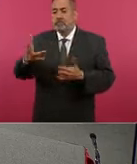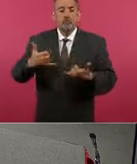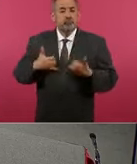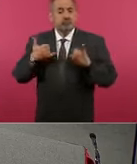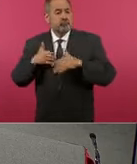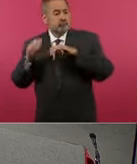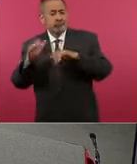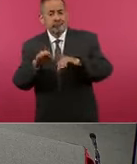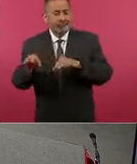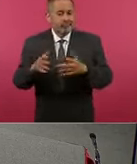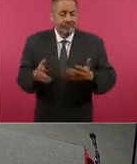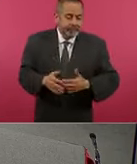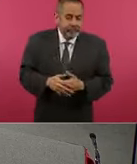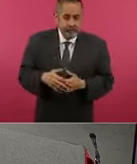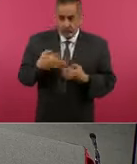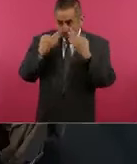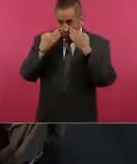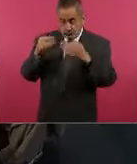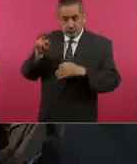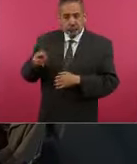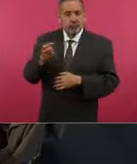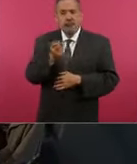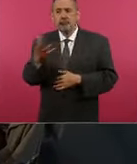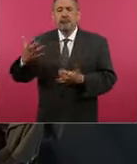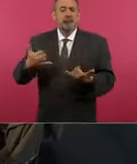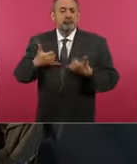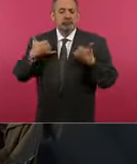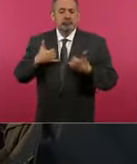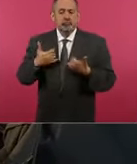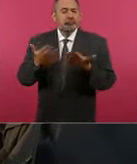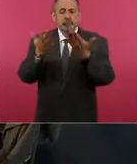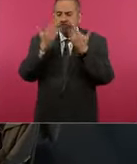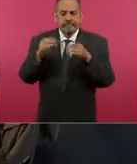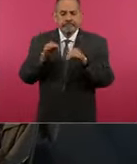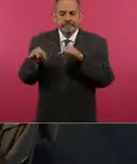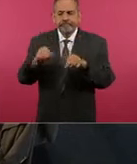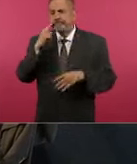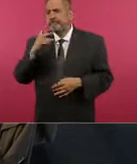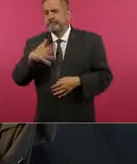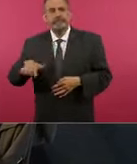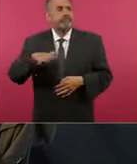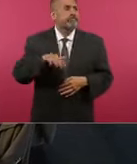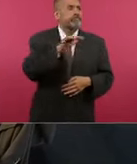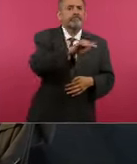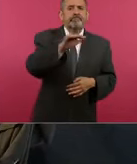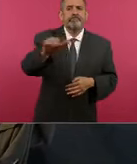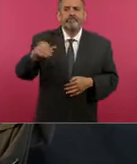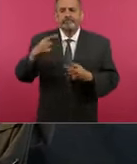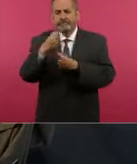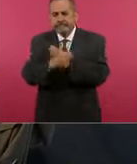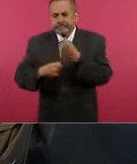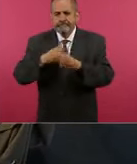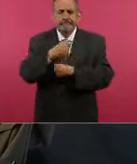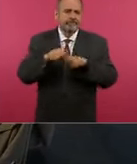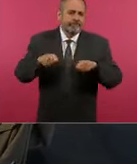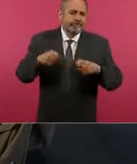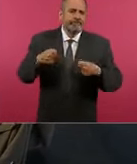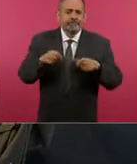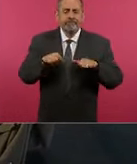trabajando. Nos ha tocado ver que hay muchos jóvenes desempleados que van y buscan trabajos en tiendas departamentales que no llegan